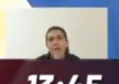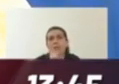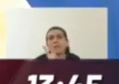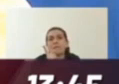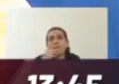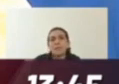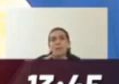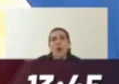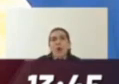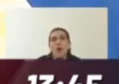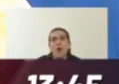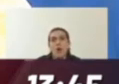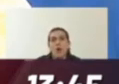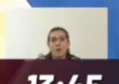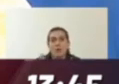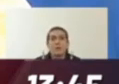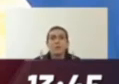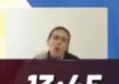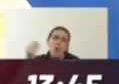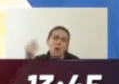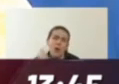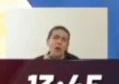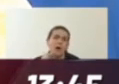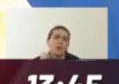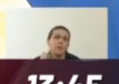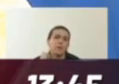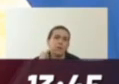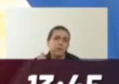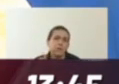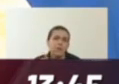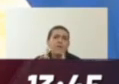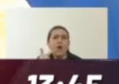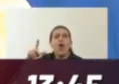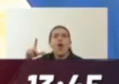Como muchas veces he repetido, siguiendo una enseñanza del doctor Kahn,